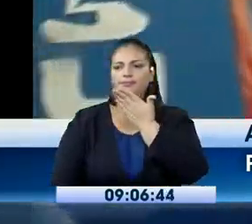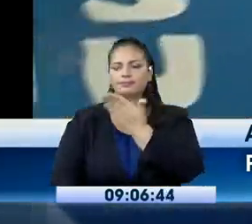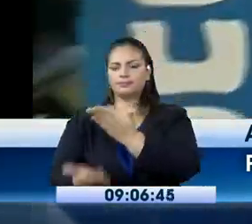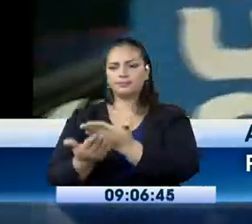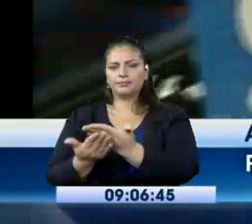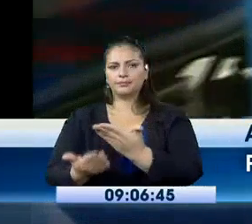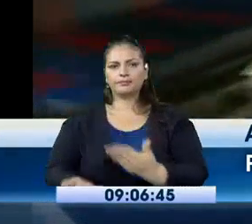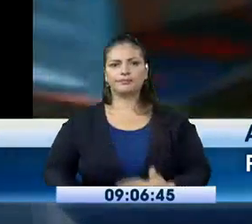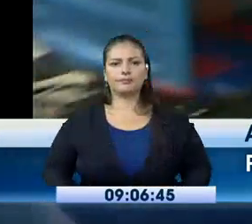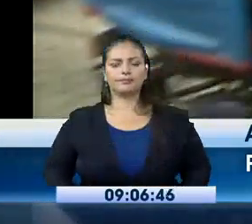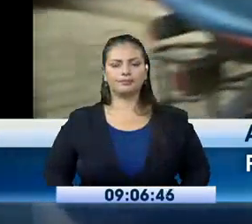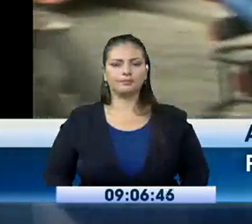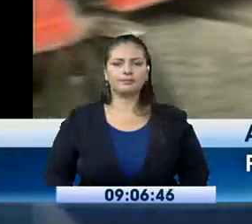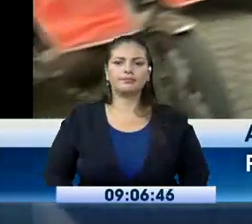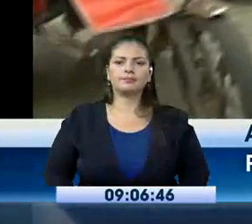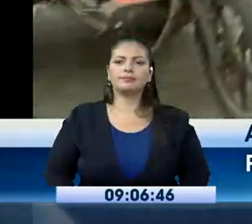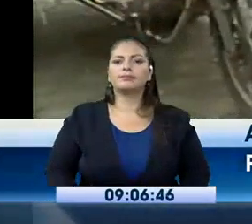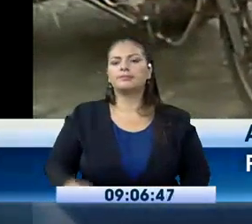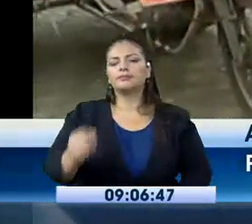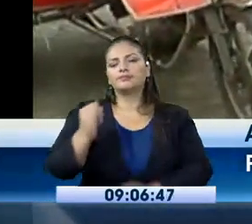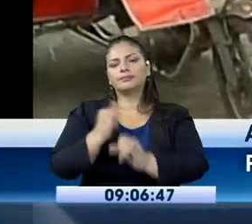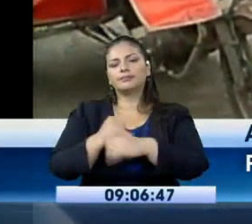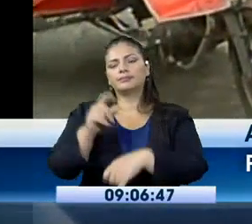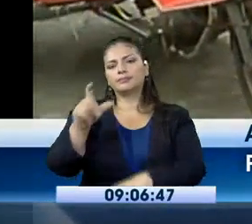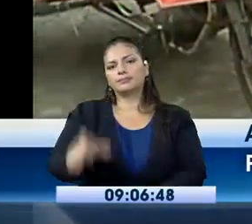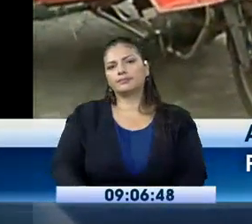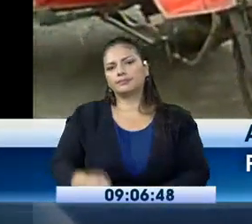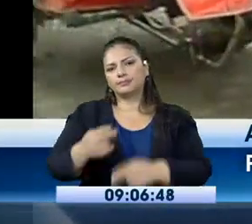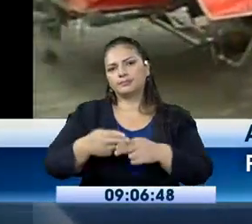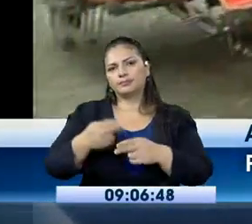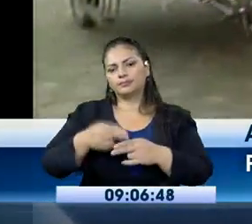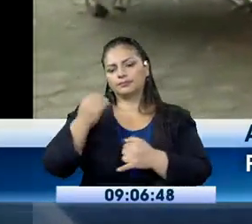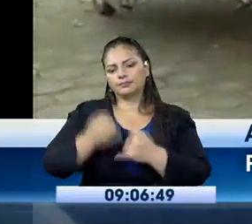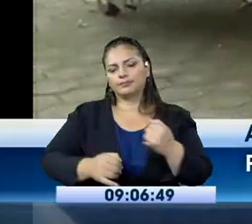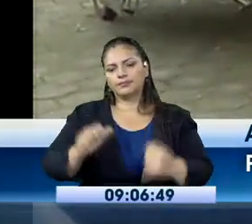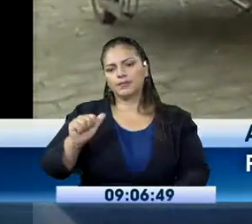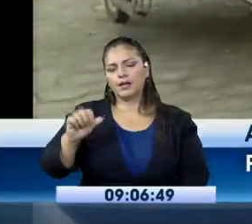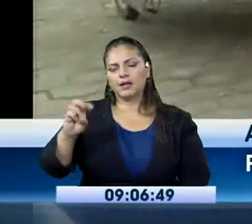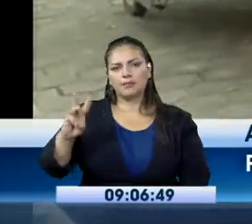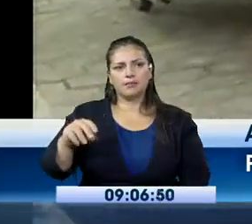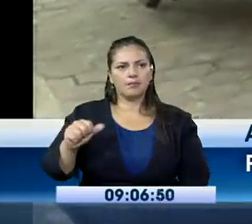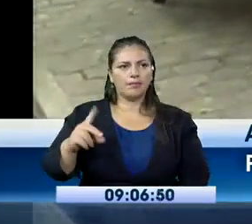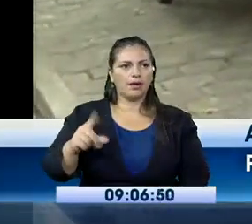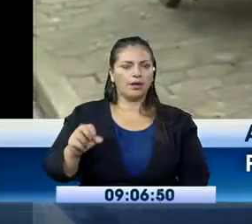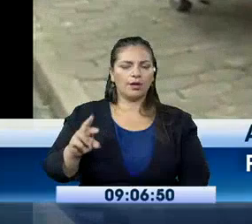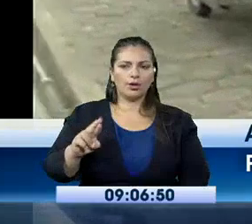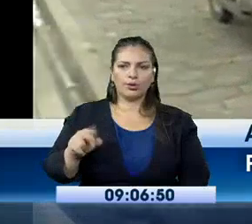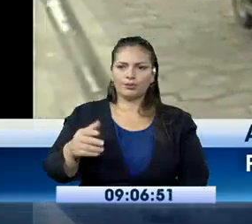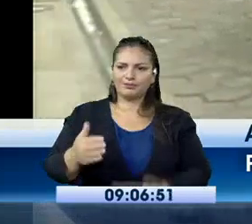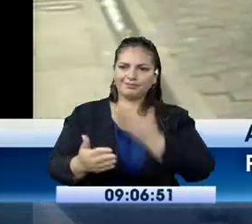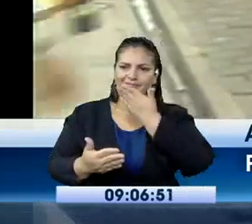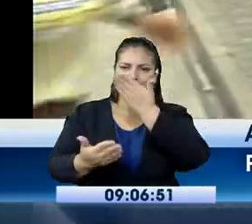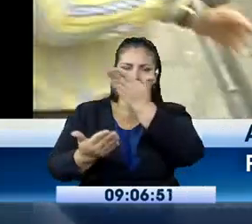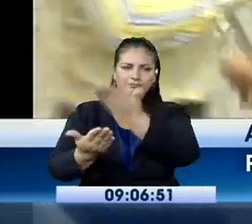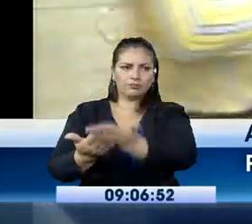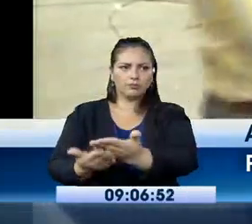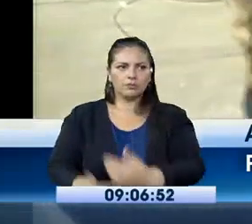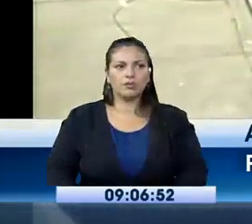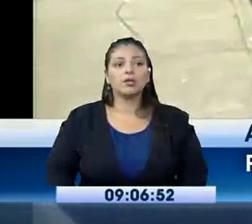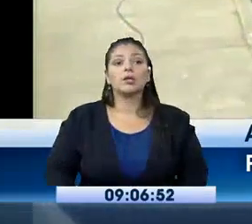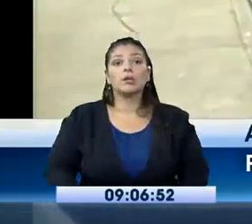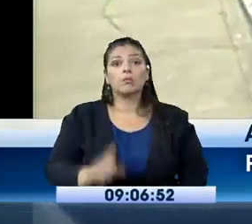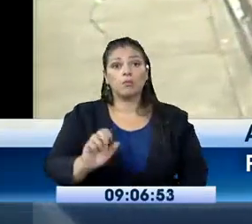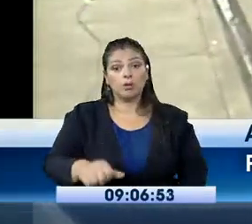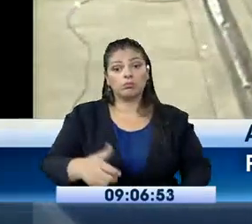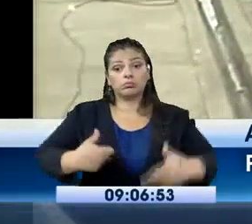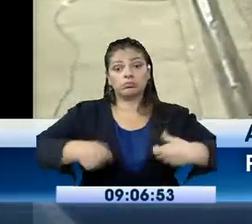Amador, de la Autoridad de Tránsito Municipal, y que justamente son parte de este control. Hasta el 31 de diciembre